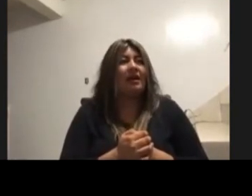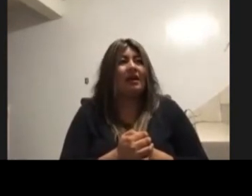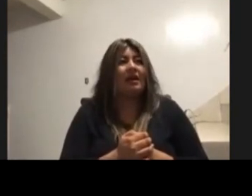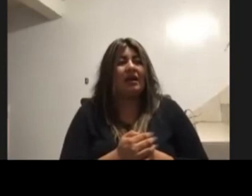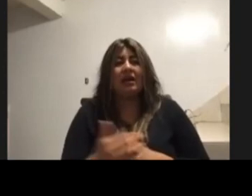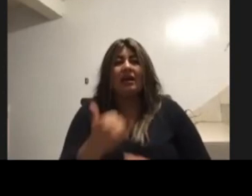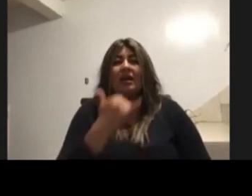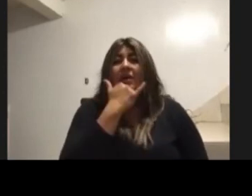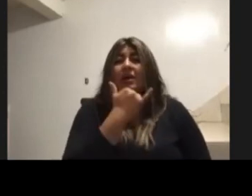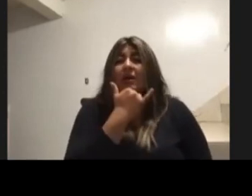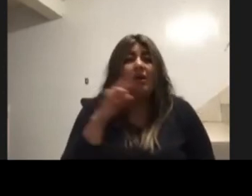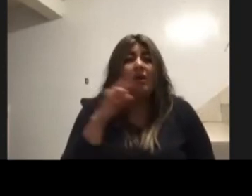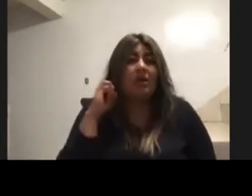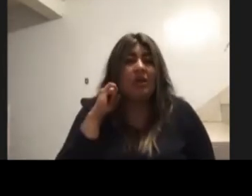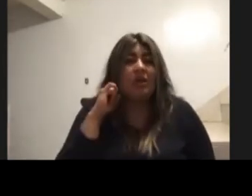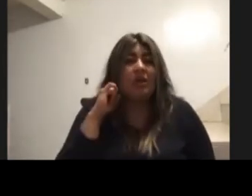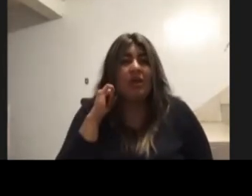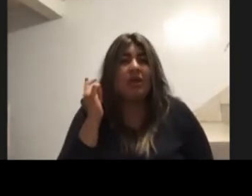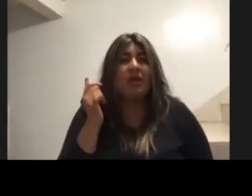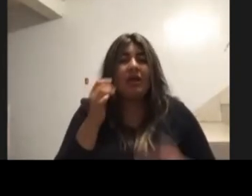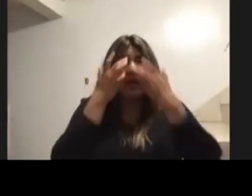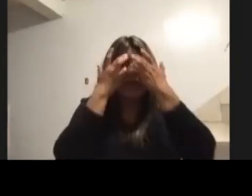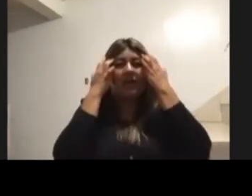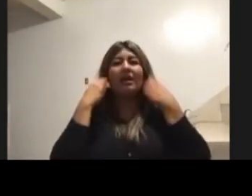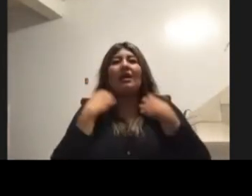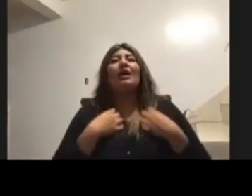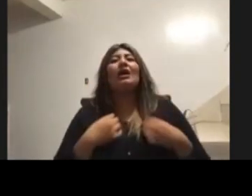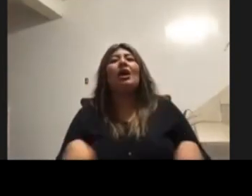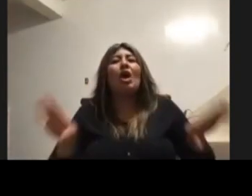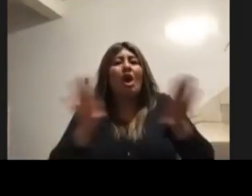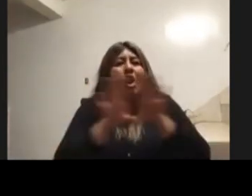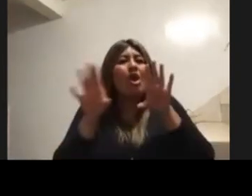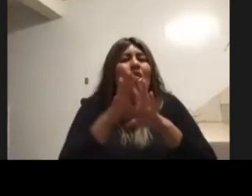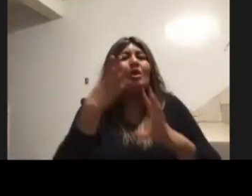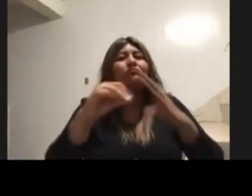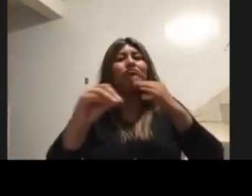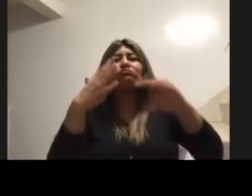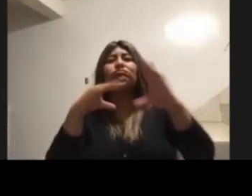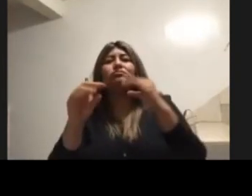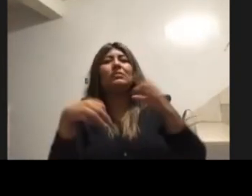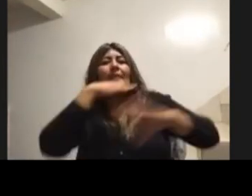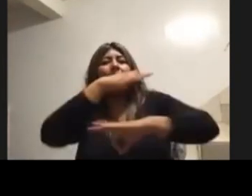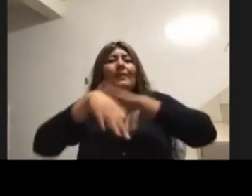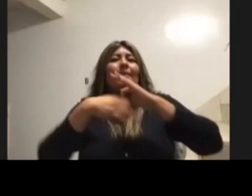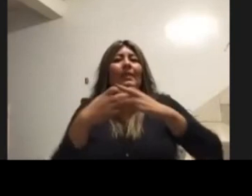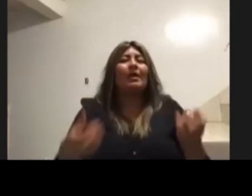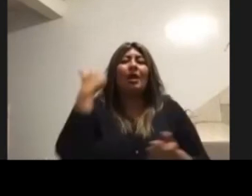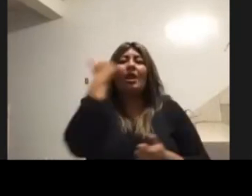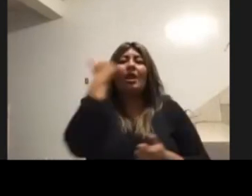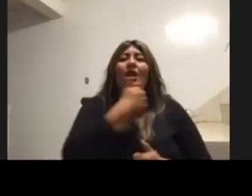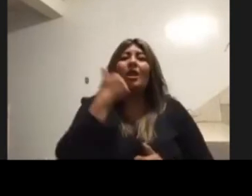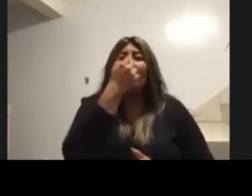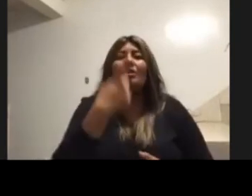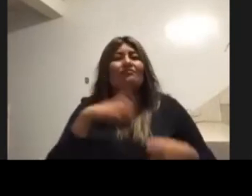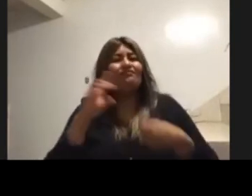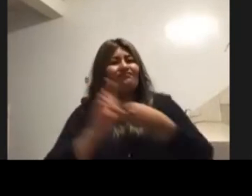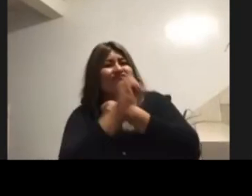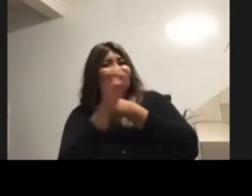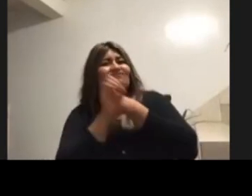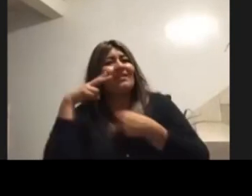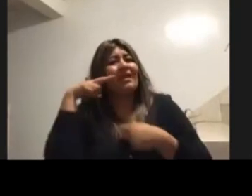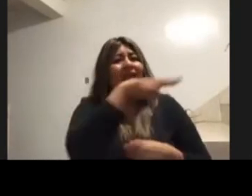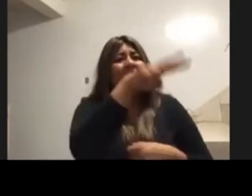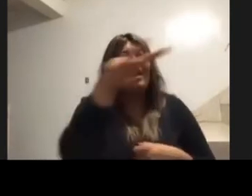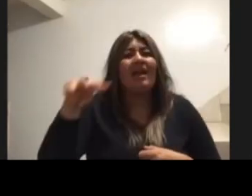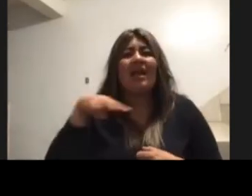diversidad sea la forma de enseñar para todos los alumnos. Yo la dificultad que veo es que